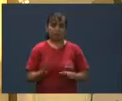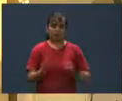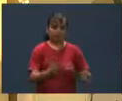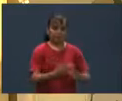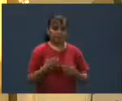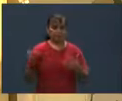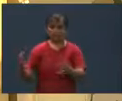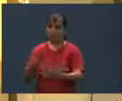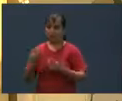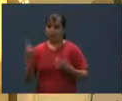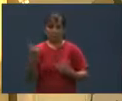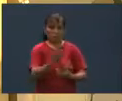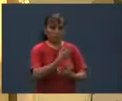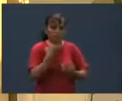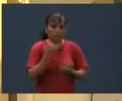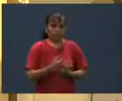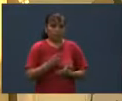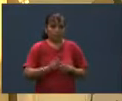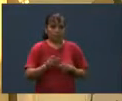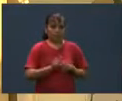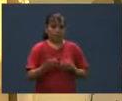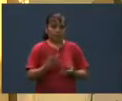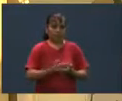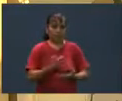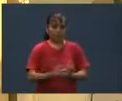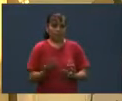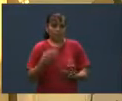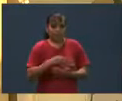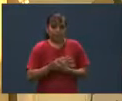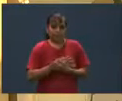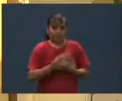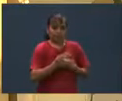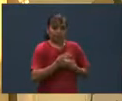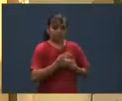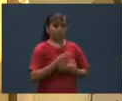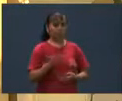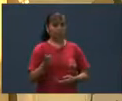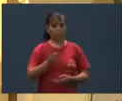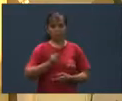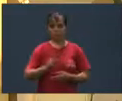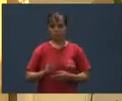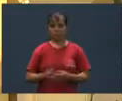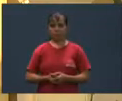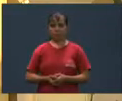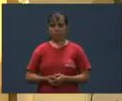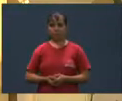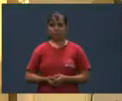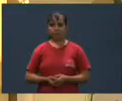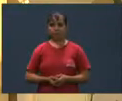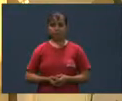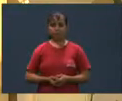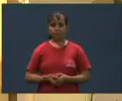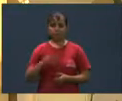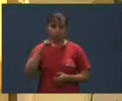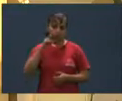riqueza. El problema no es ser rico, el problema es apegarse a la riqueza. Lo hemos explicado, puede